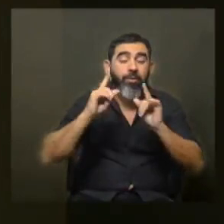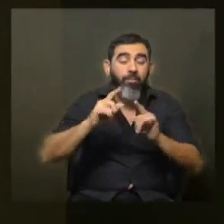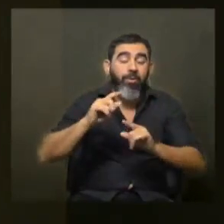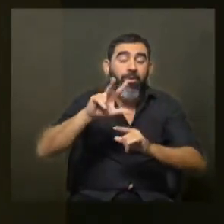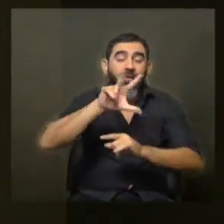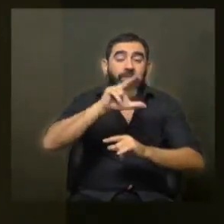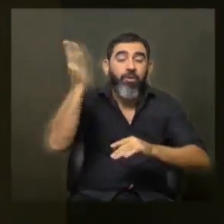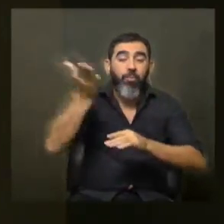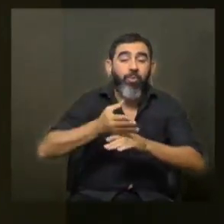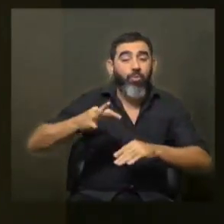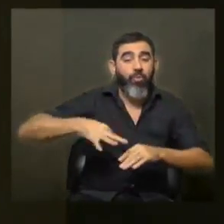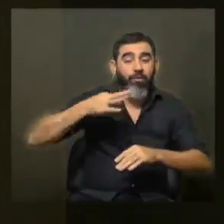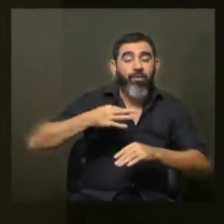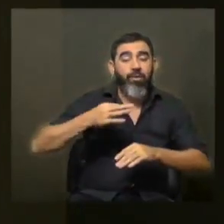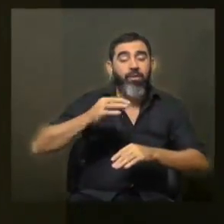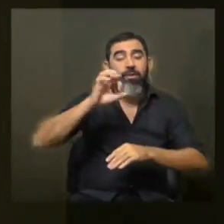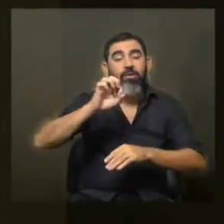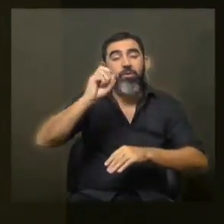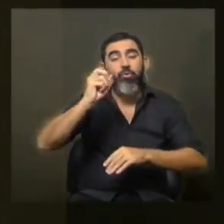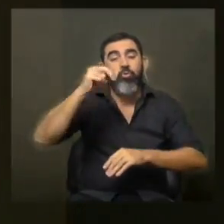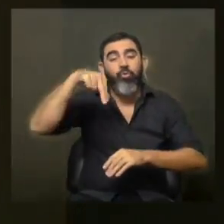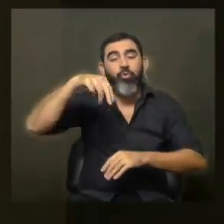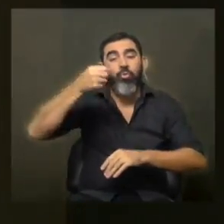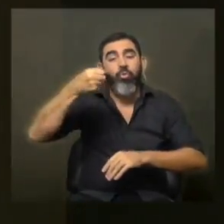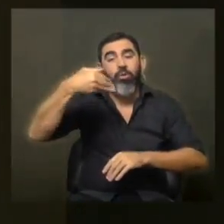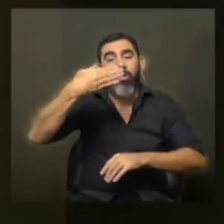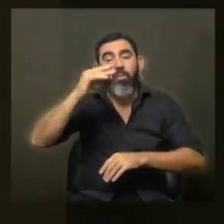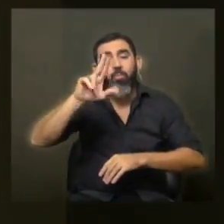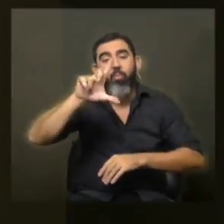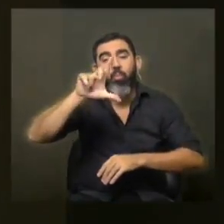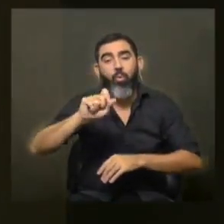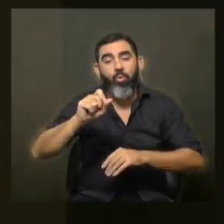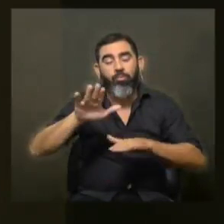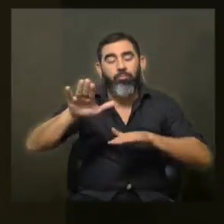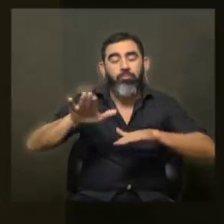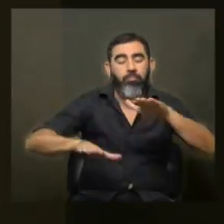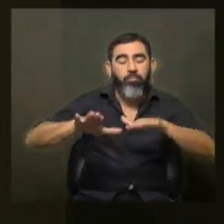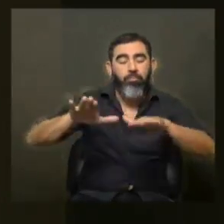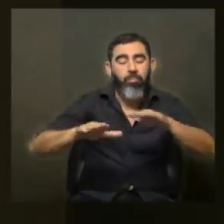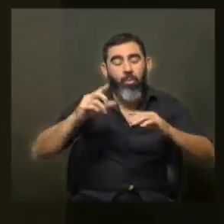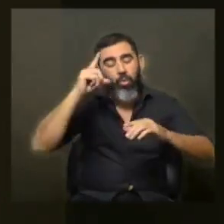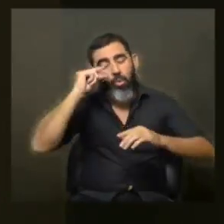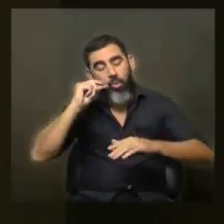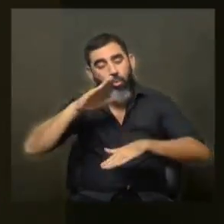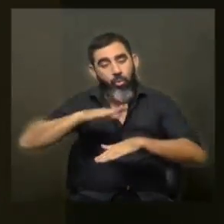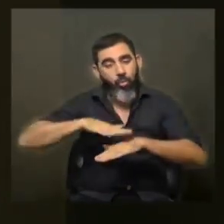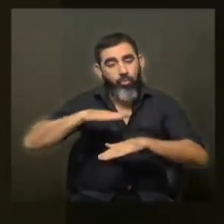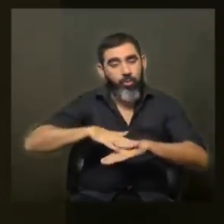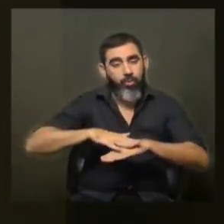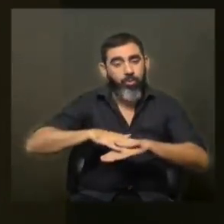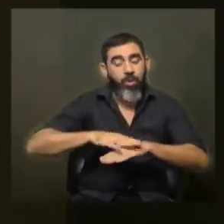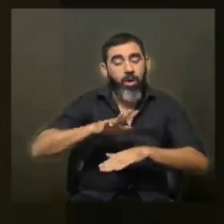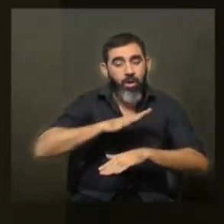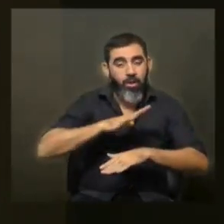Entonces vamos a hablar del sonambulismo, que es un trastorno que se presenta justamente mientras dormimos y alrededor del cual